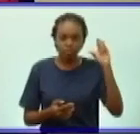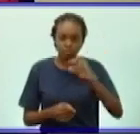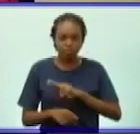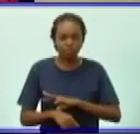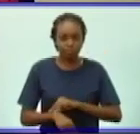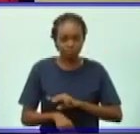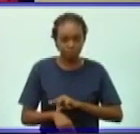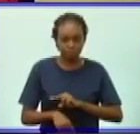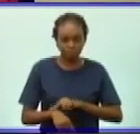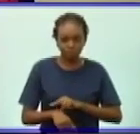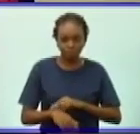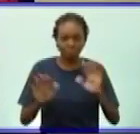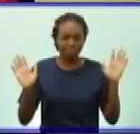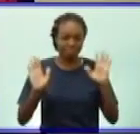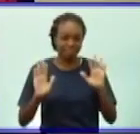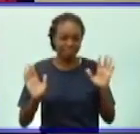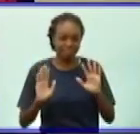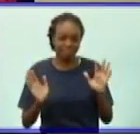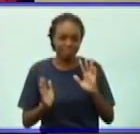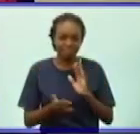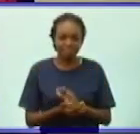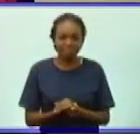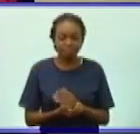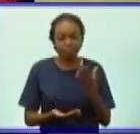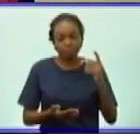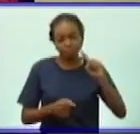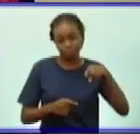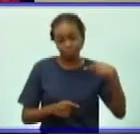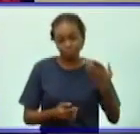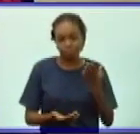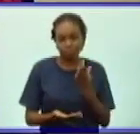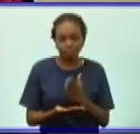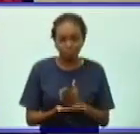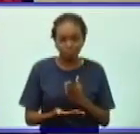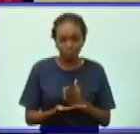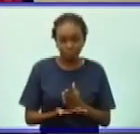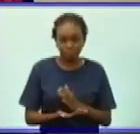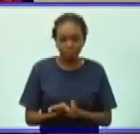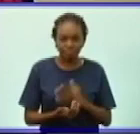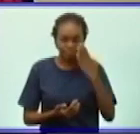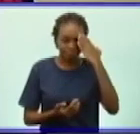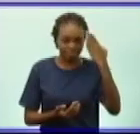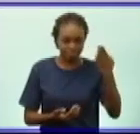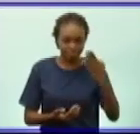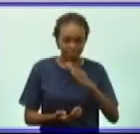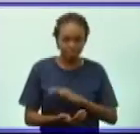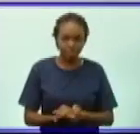aplauso. Bueno, hasta el próximo encuentro y muchísimas gracias.